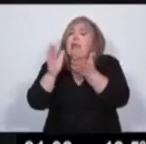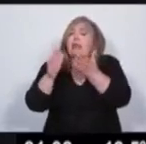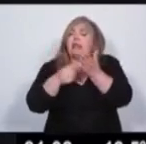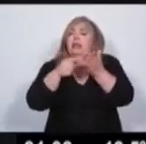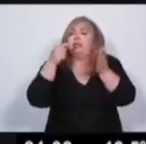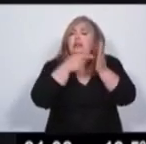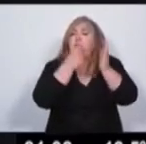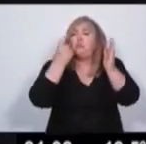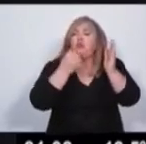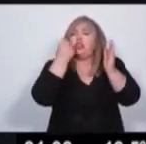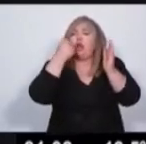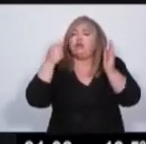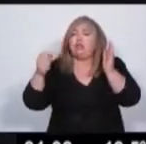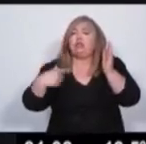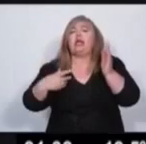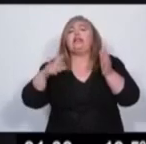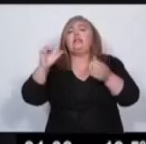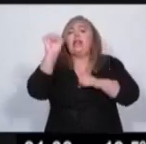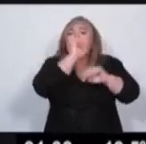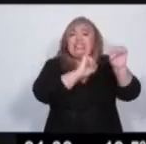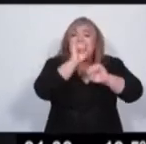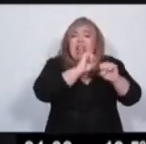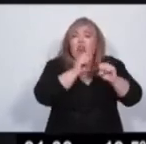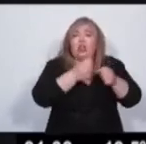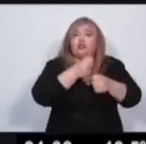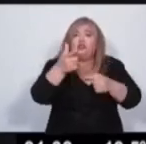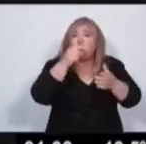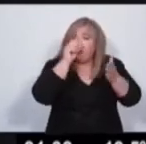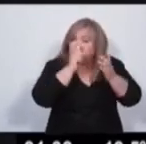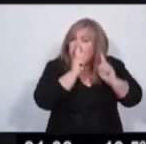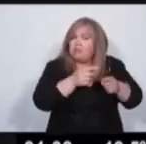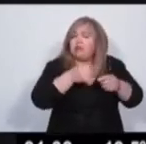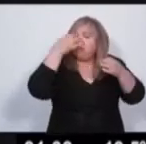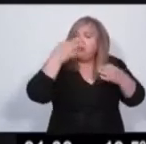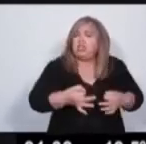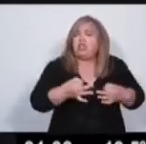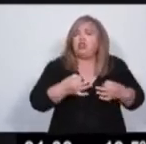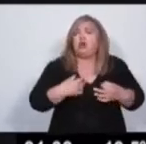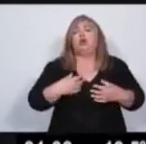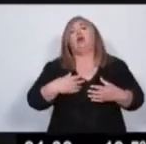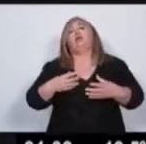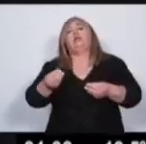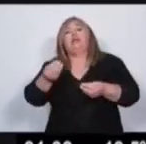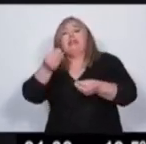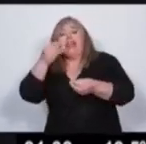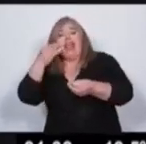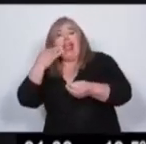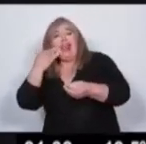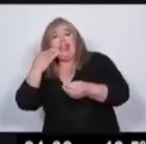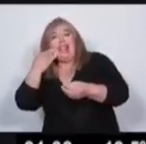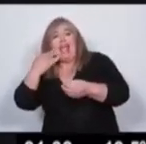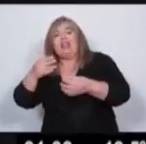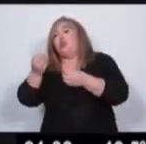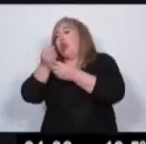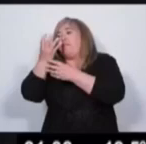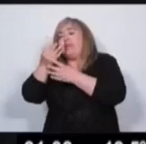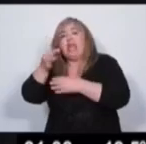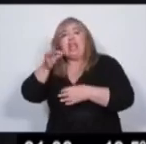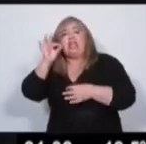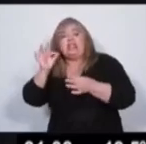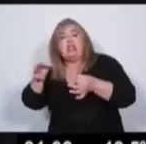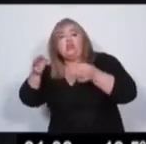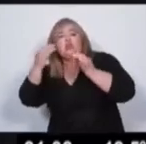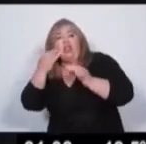aula salarios dignos para los celadores tenemos que hacer merienda saludables es la responsabilidad